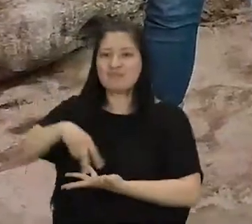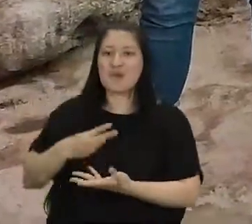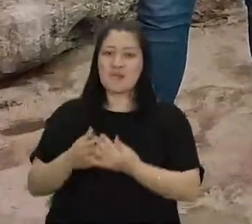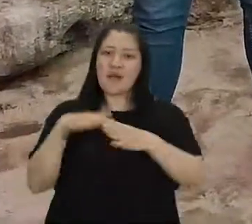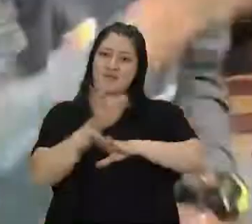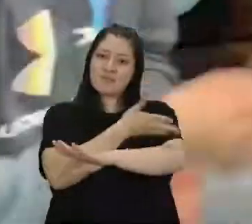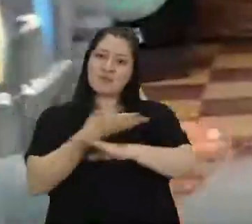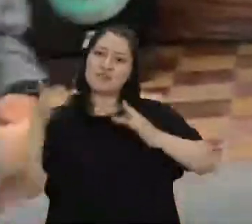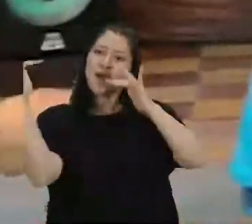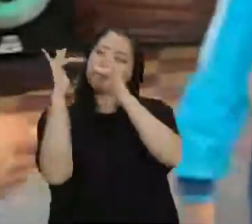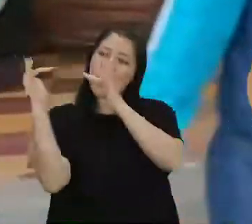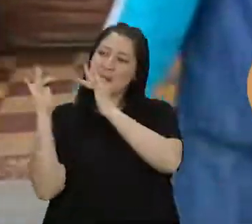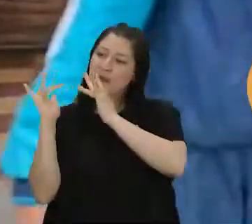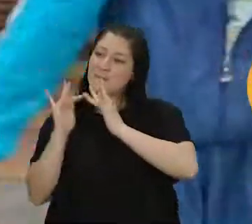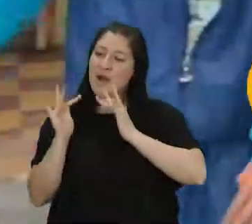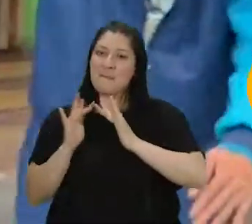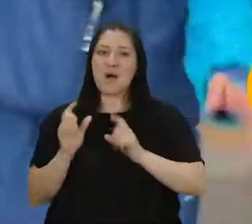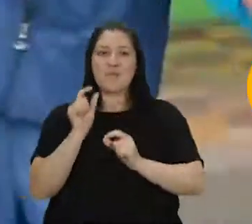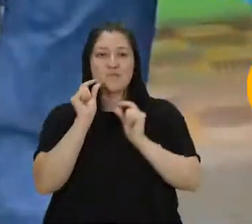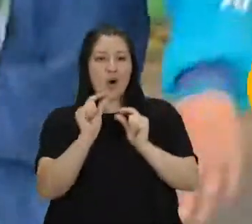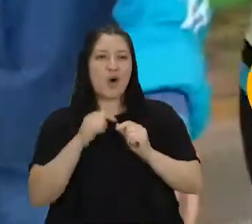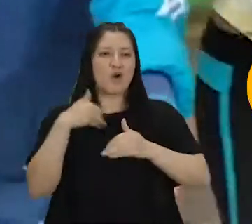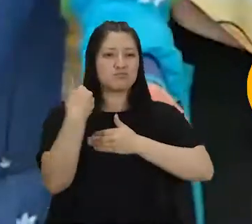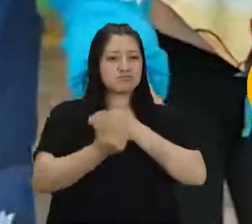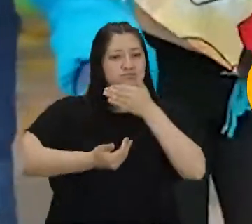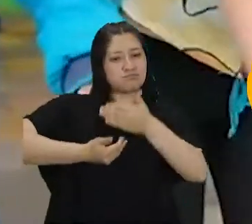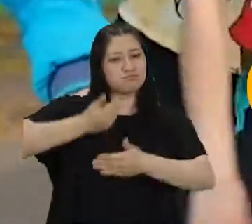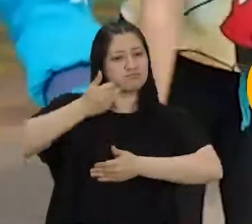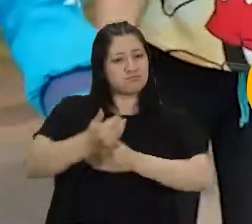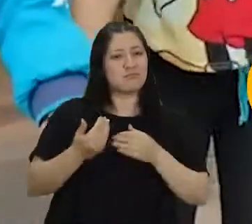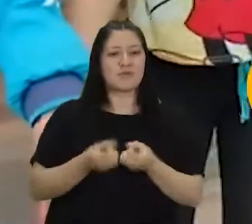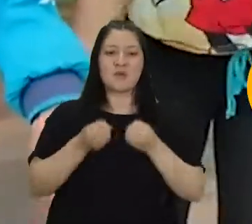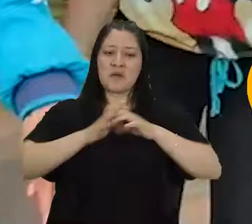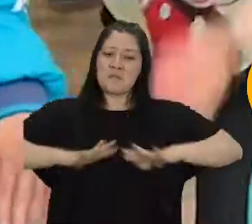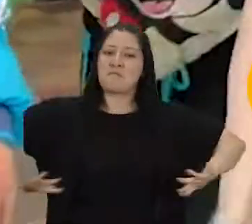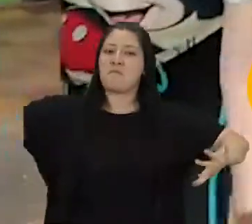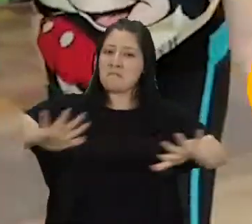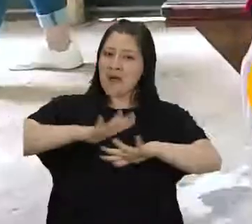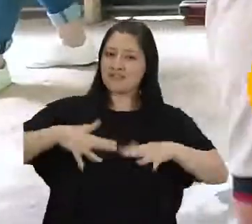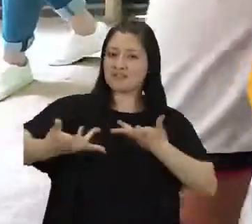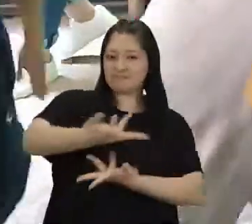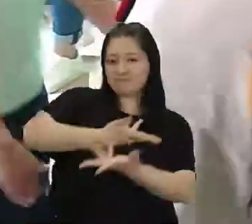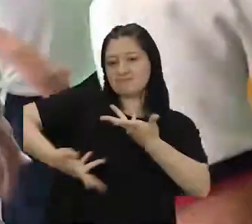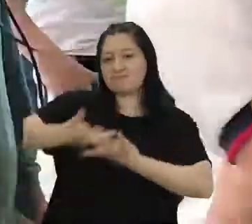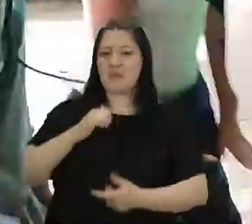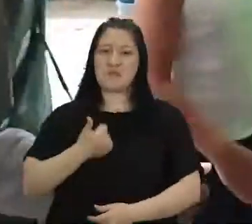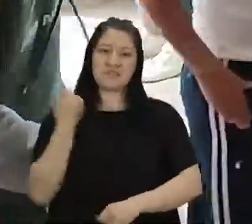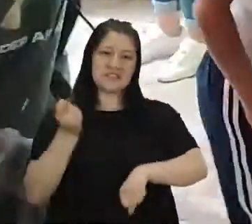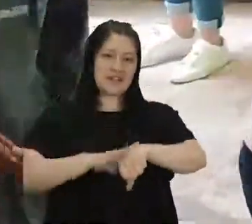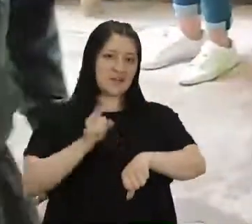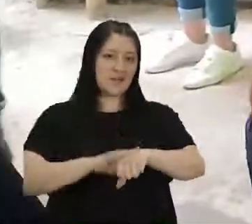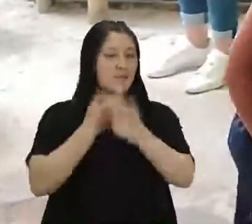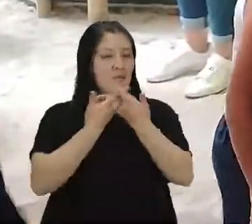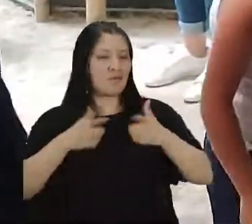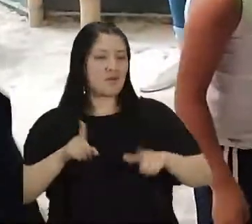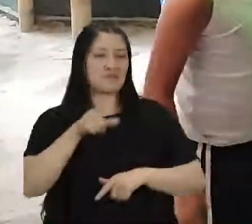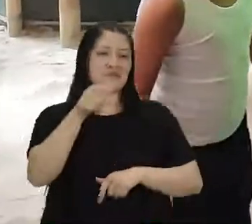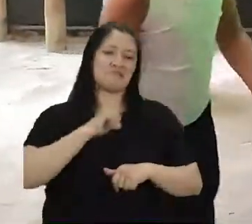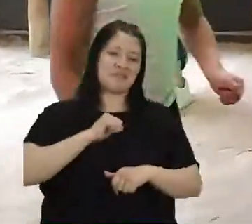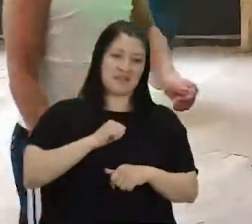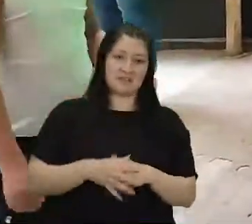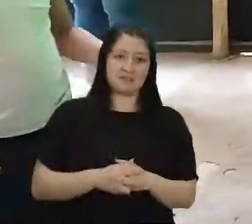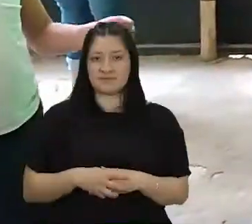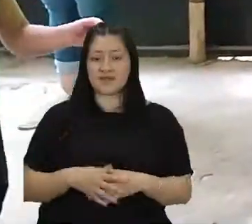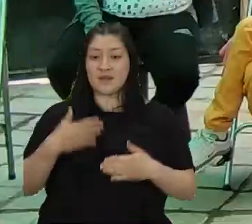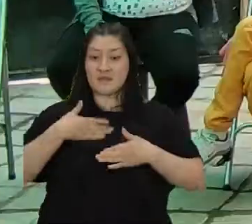trabajo de musicalidad, para que ellos vayan teniendo un poquito más de esparcimiento y buen aprovechamiento del